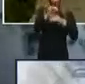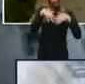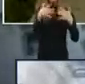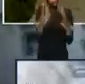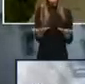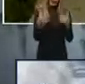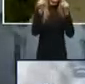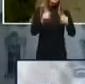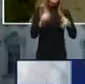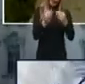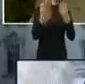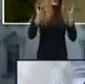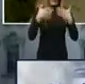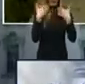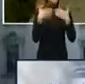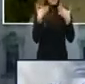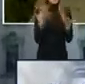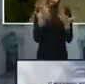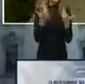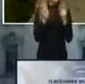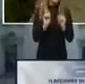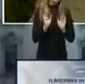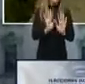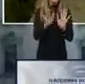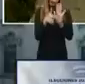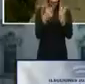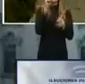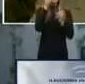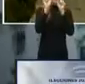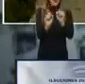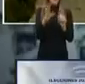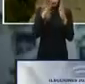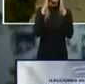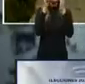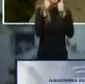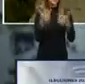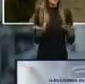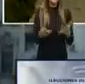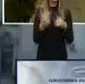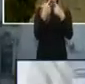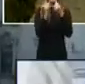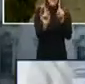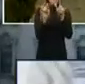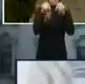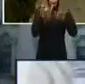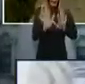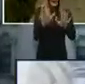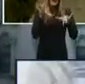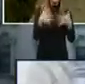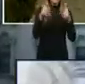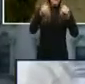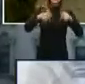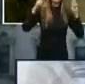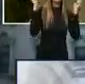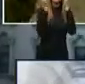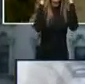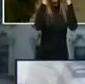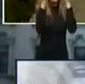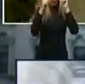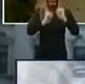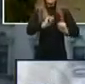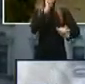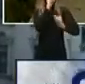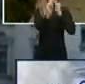obviamente no deja que uno se escuche bien, pero así es como están festejando acá, gritando el pueblo